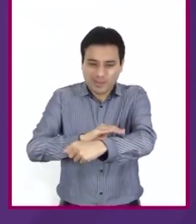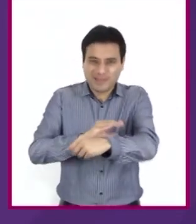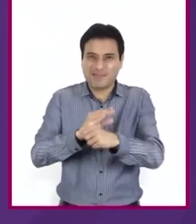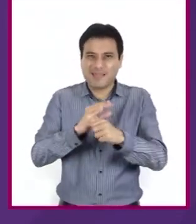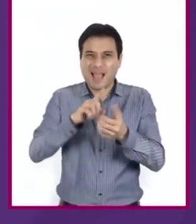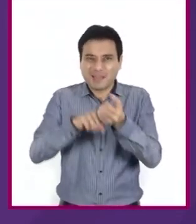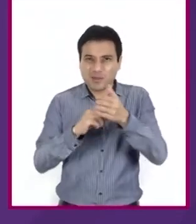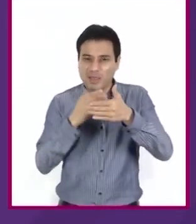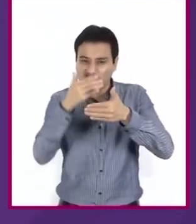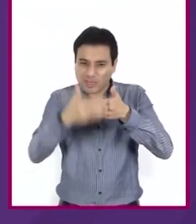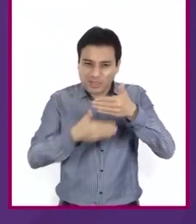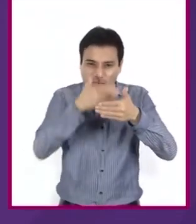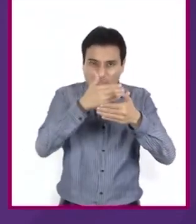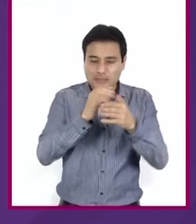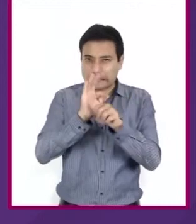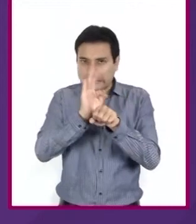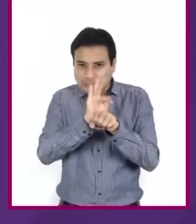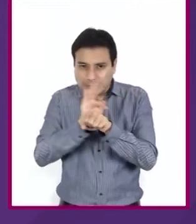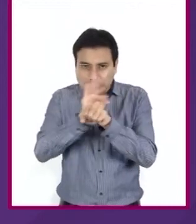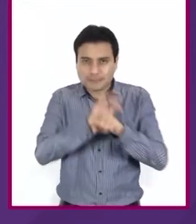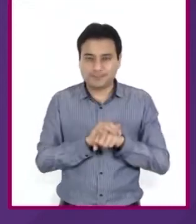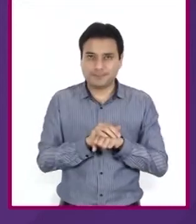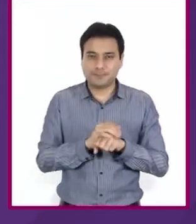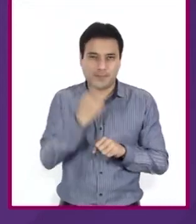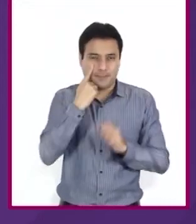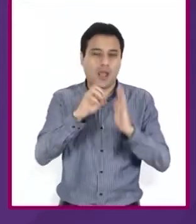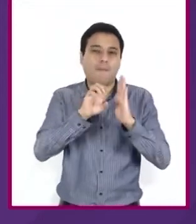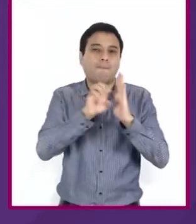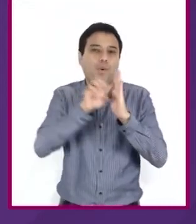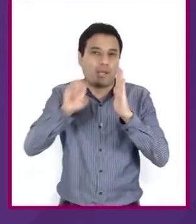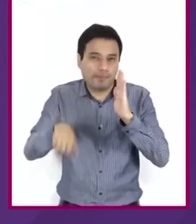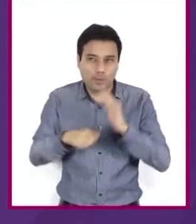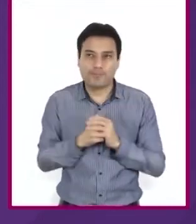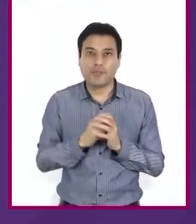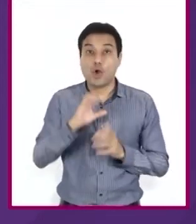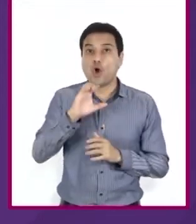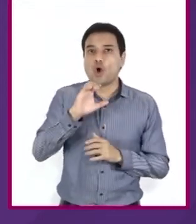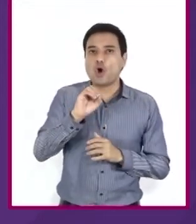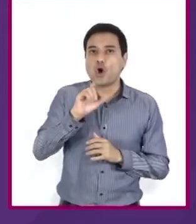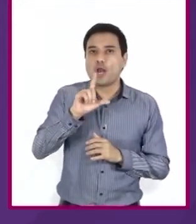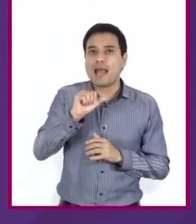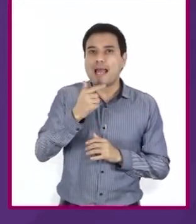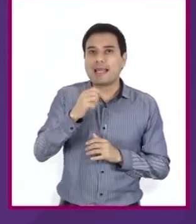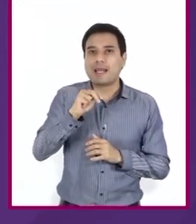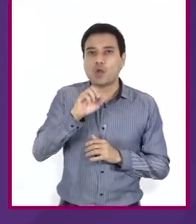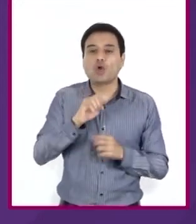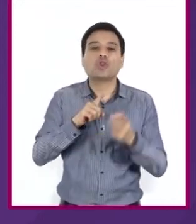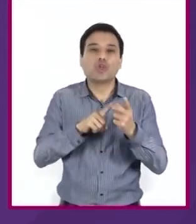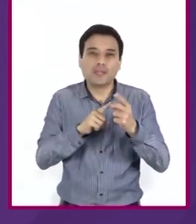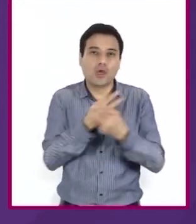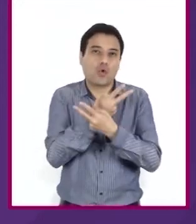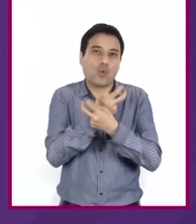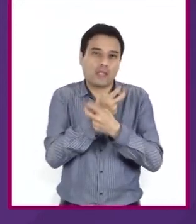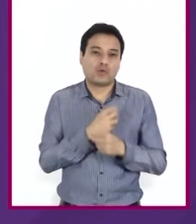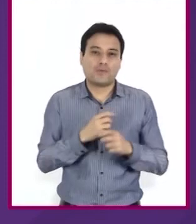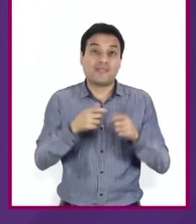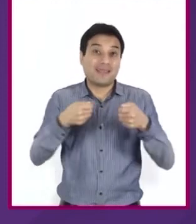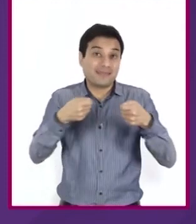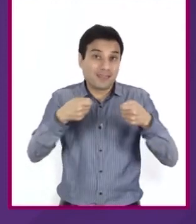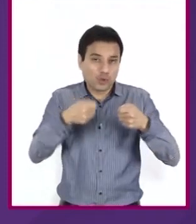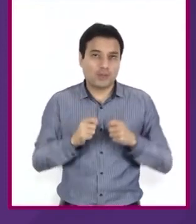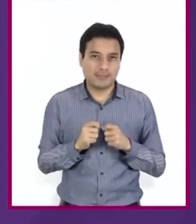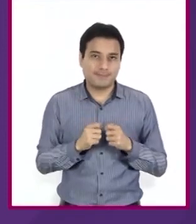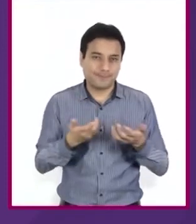participan en procesos de regulación. Por ejemplo, el colágeno se encuentra en huesos, tendones y